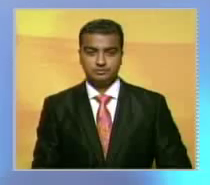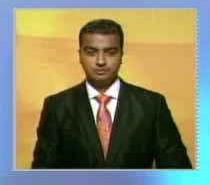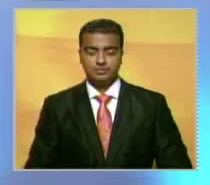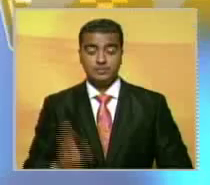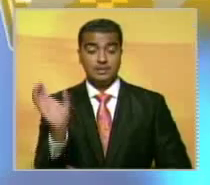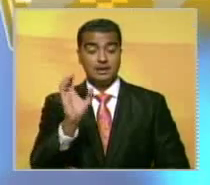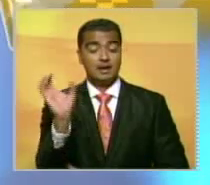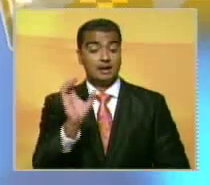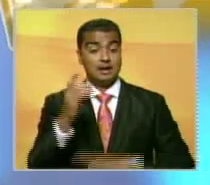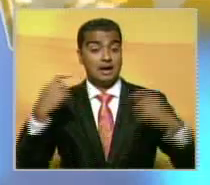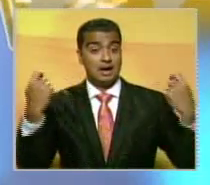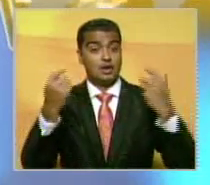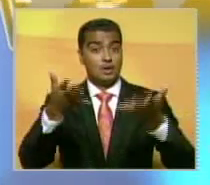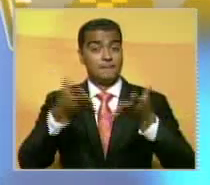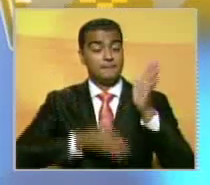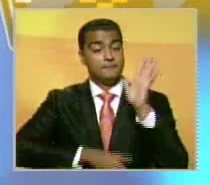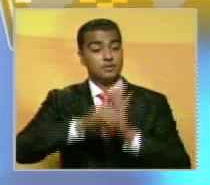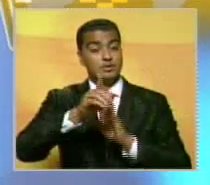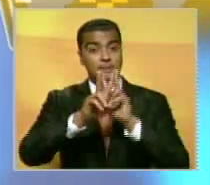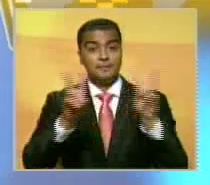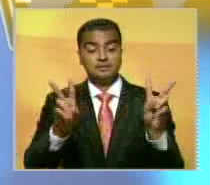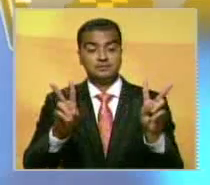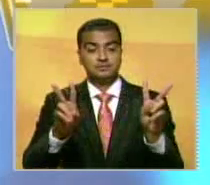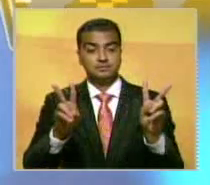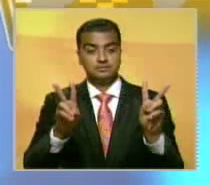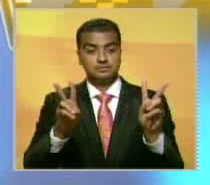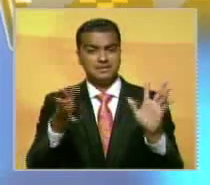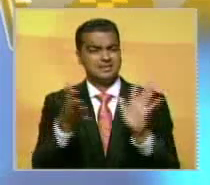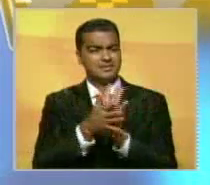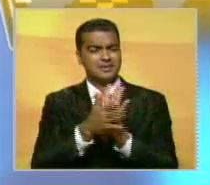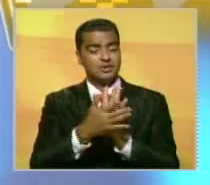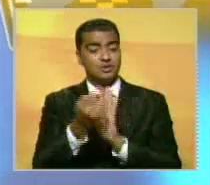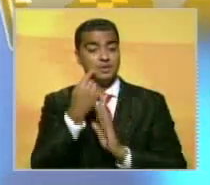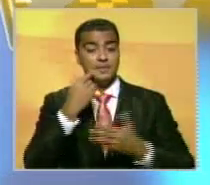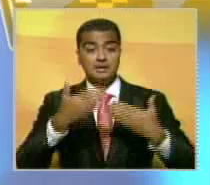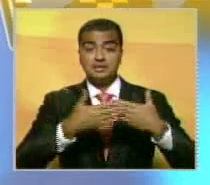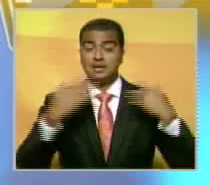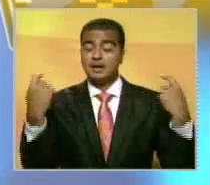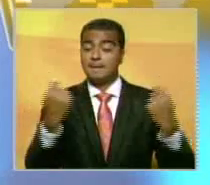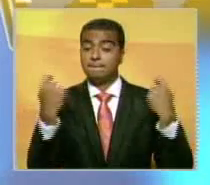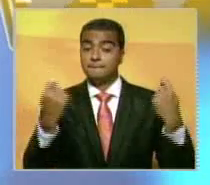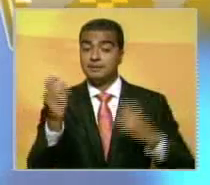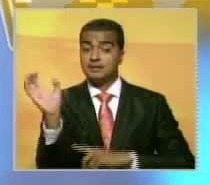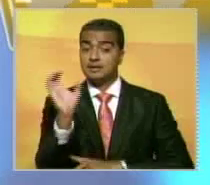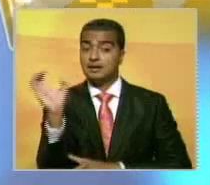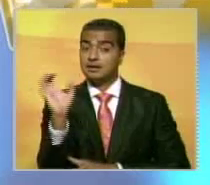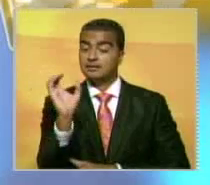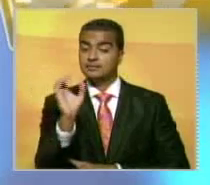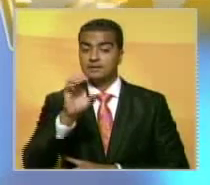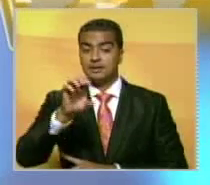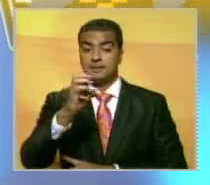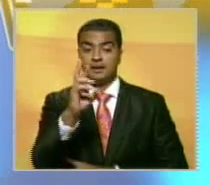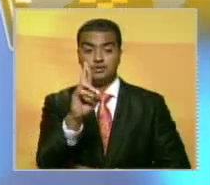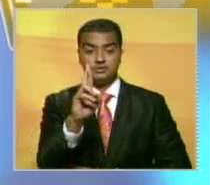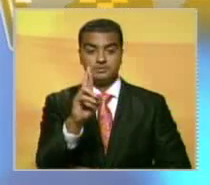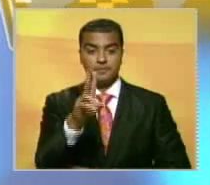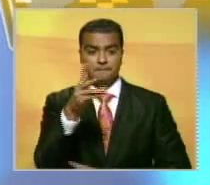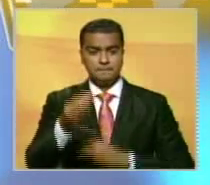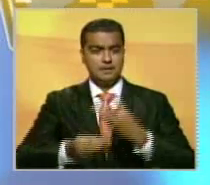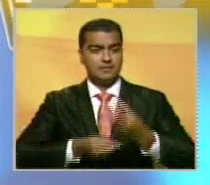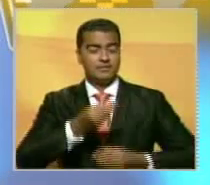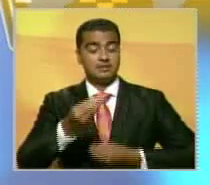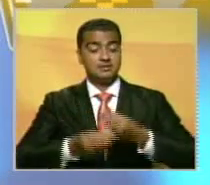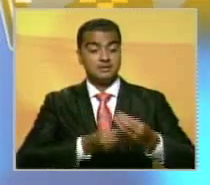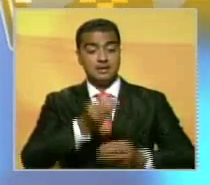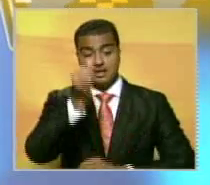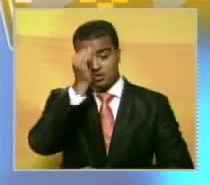Caracas heroica para el progreso y la paz. Se denomina lo que será el cierre de campaña en Caracas del candidato Enrique Capriles, a realizarse el